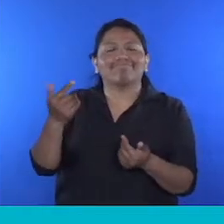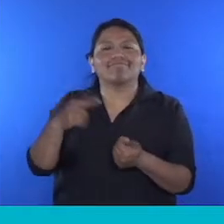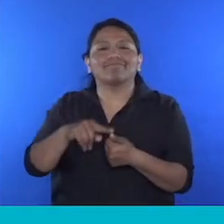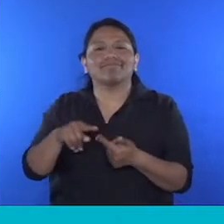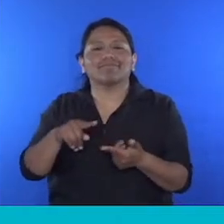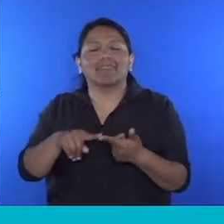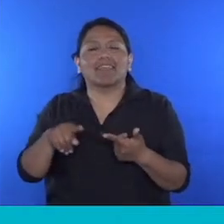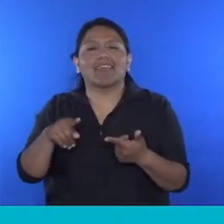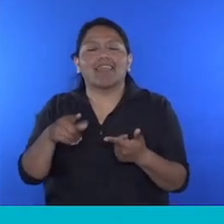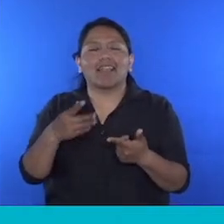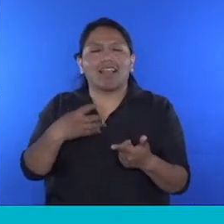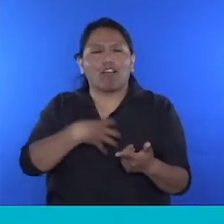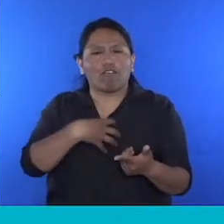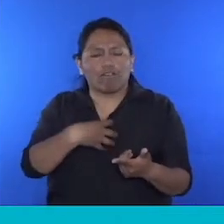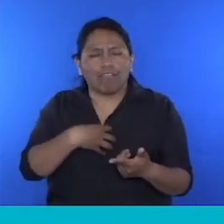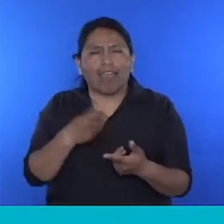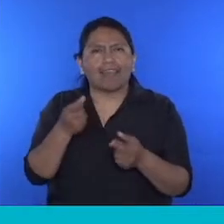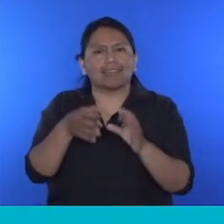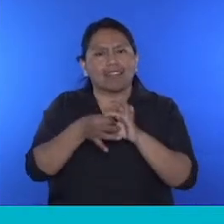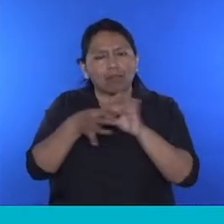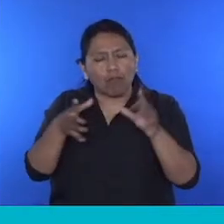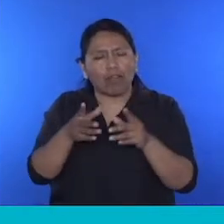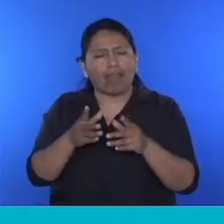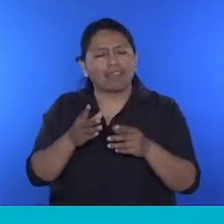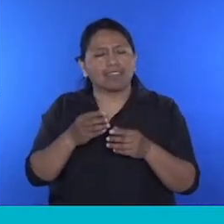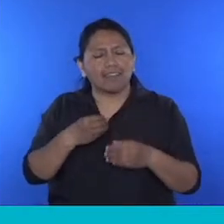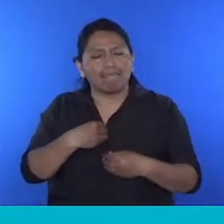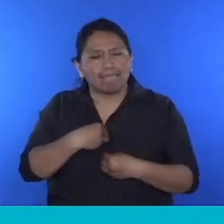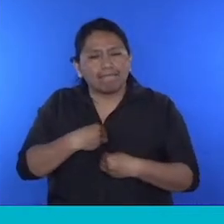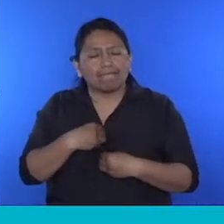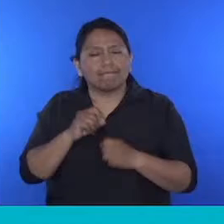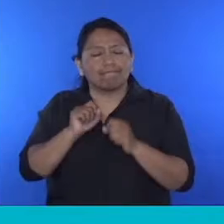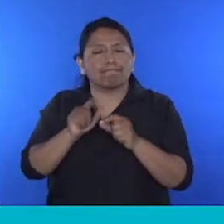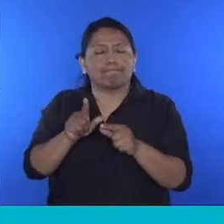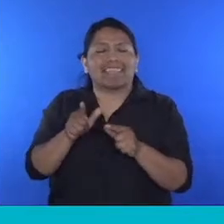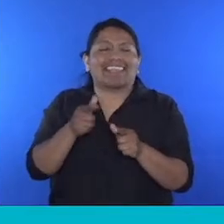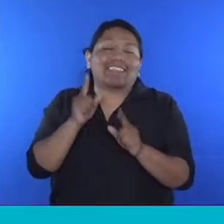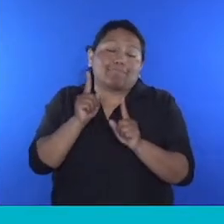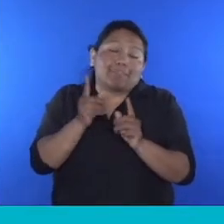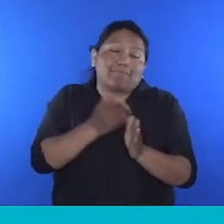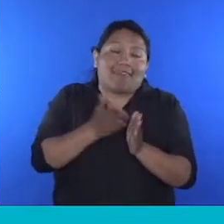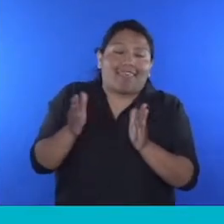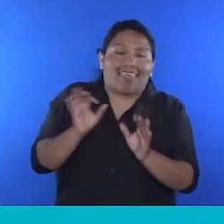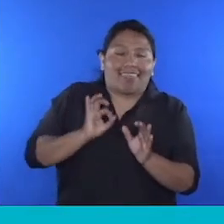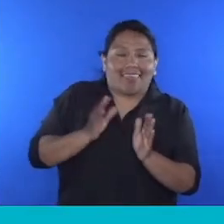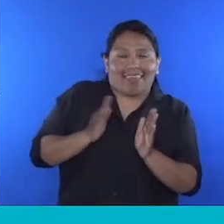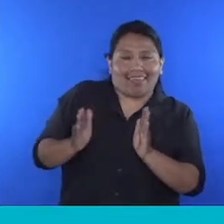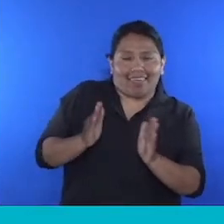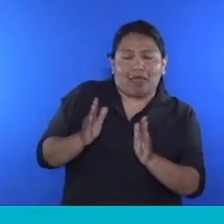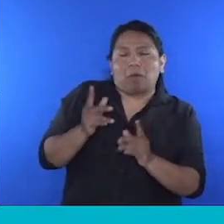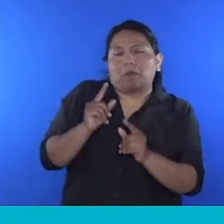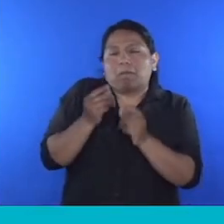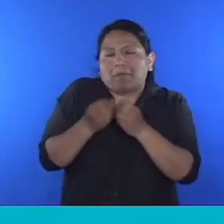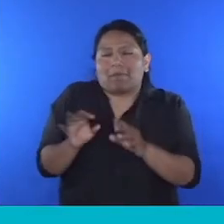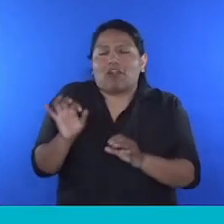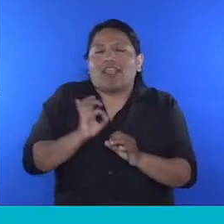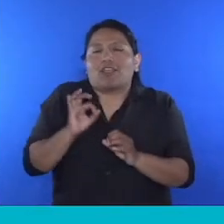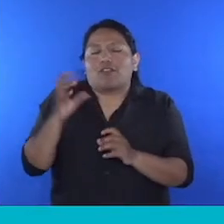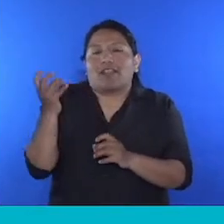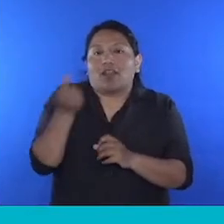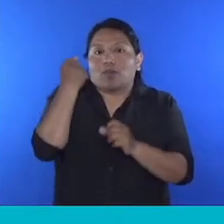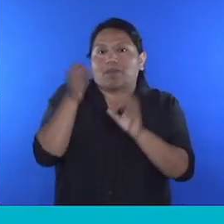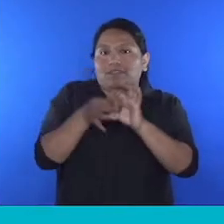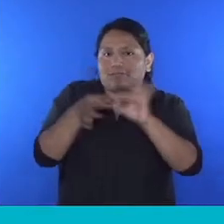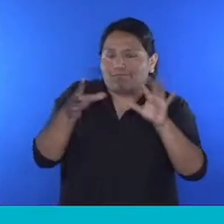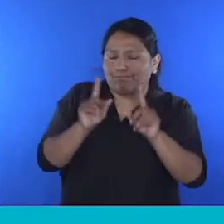también la confianza en la democracia en esa década o en esos primeros años de la recuperación